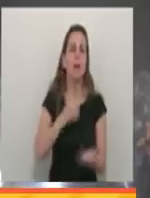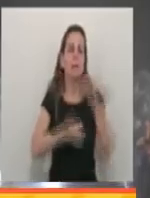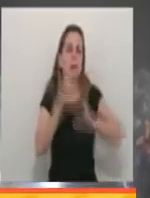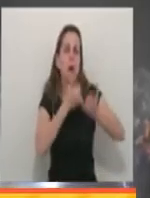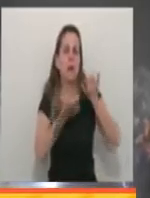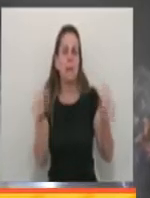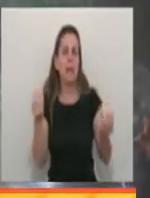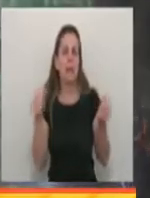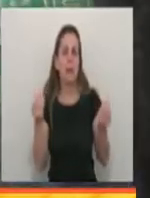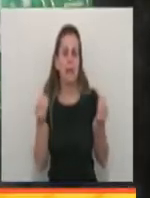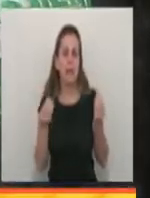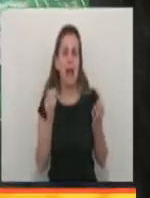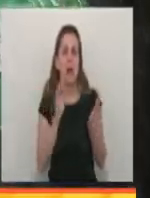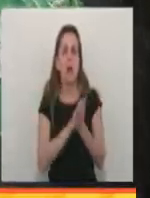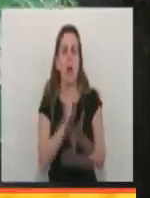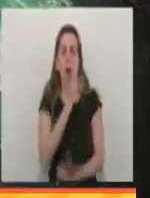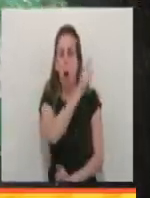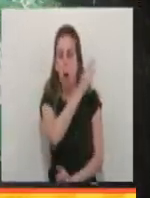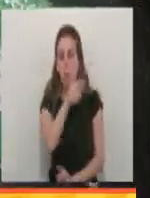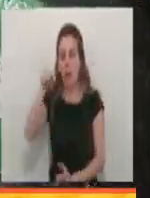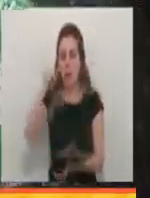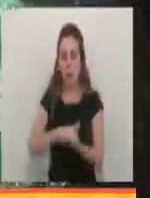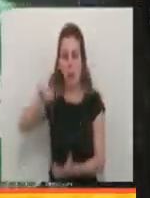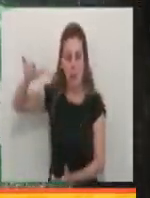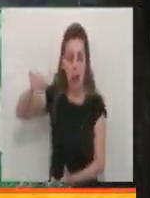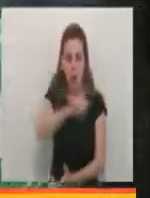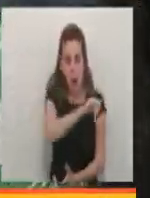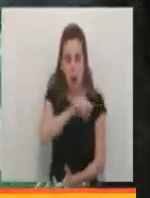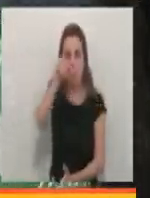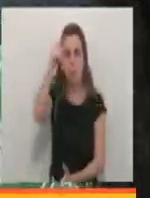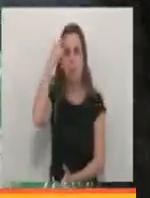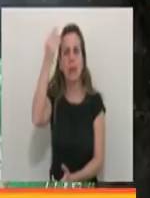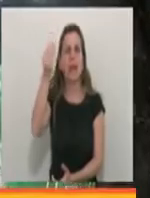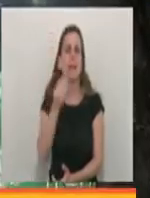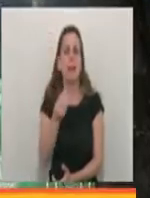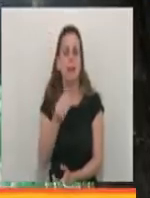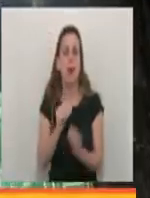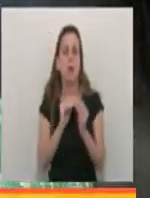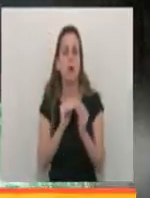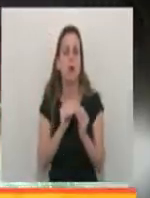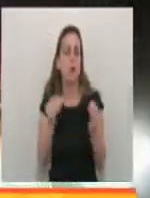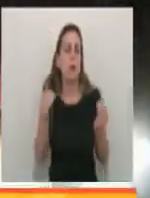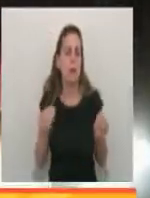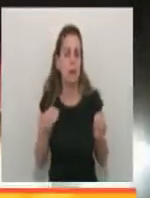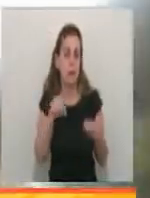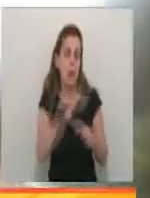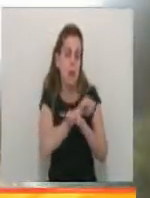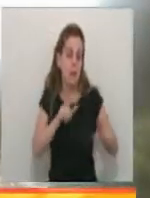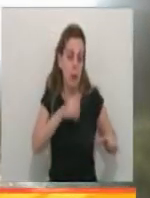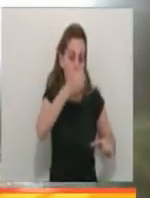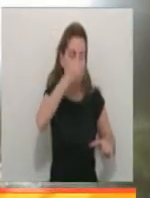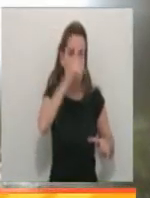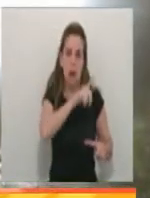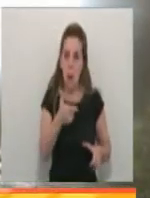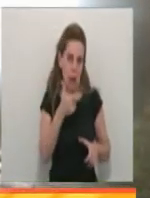verdad que versiones hay miles, desde ya que hay que esperar información oficial, pero ¿qué se te ocurre? Mira, yo tengo entendido